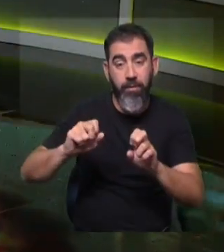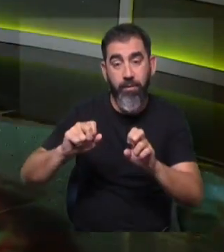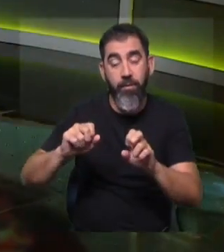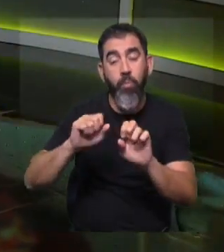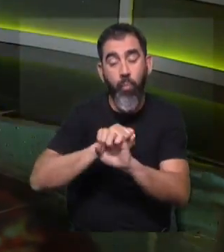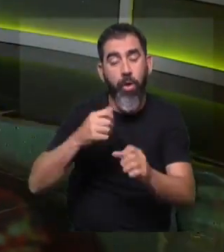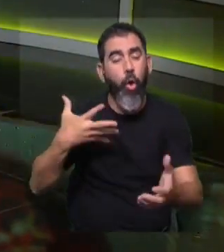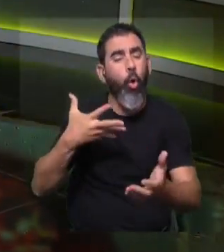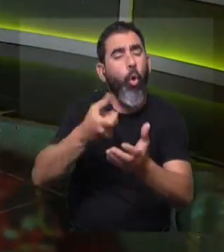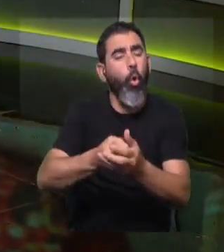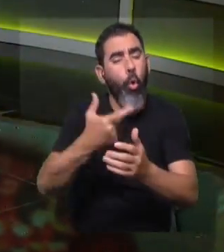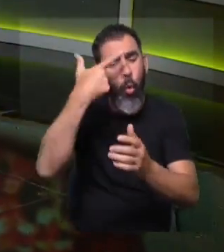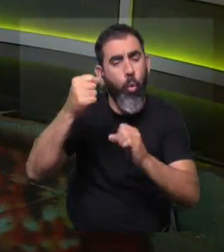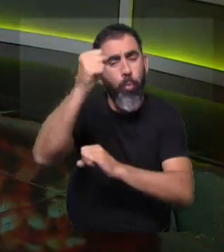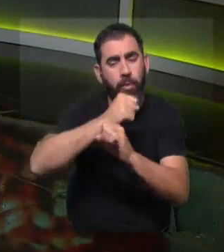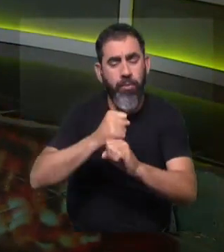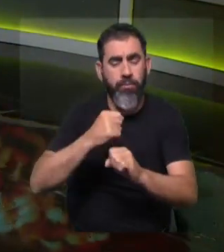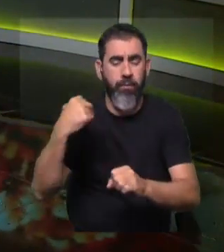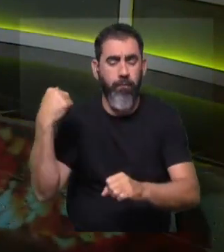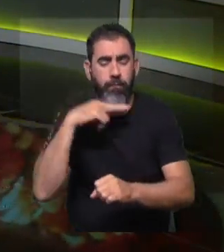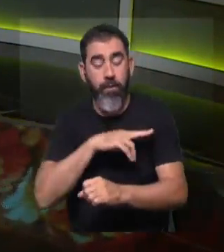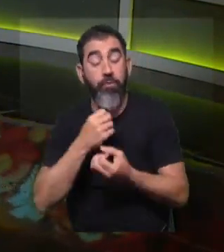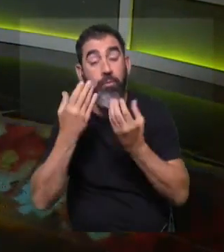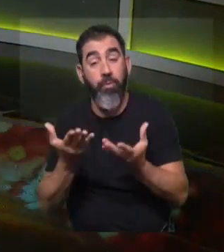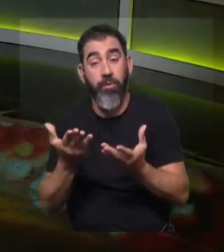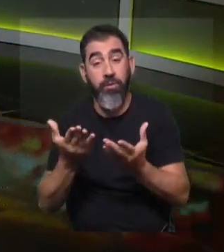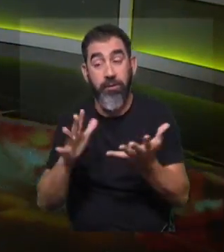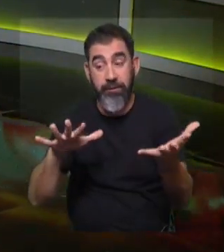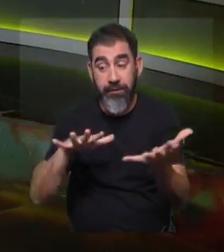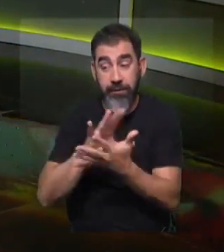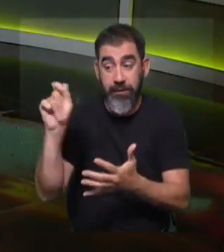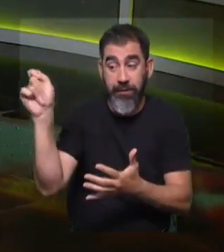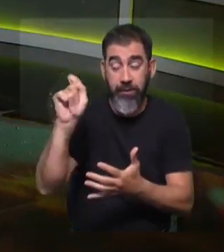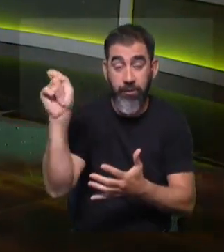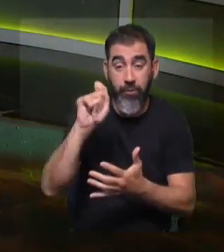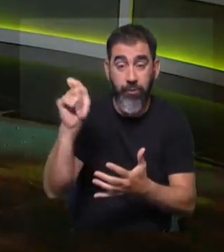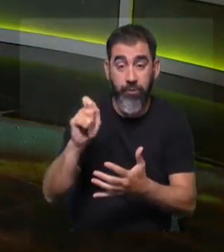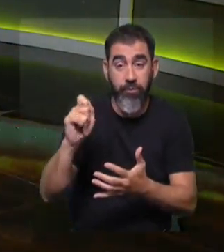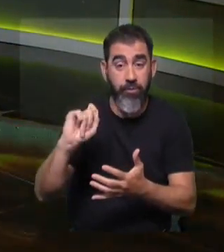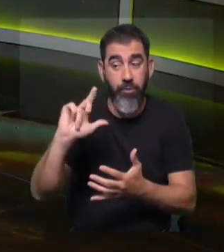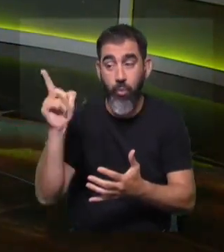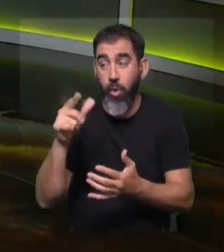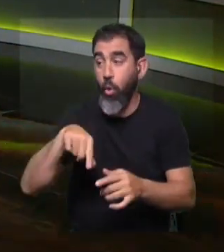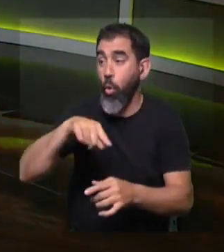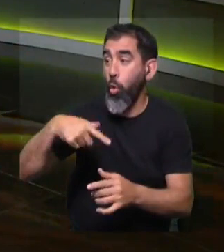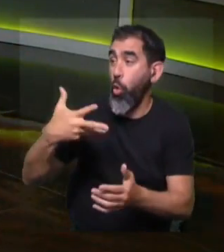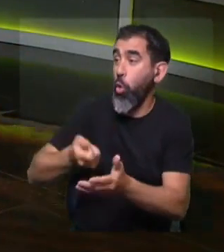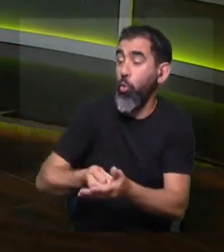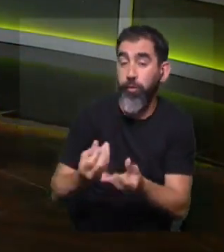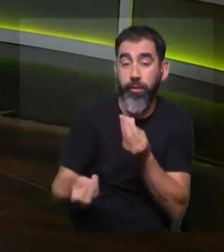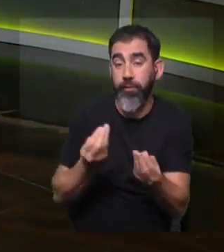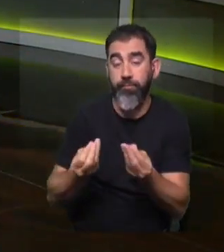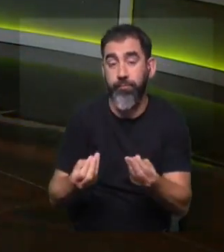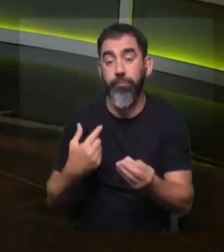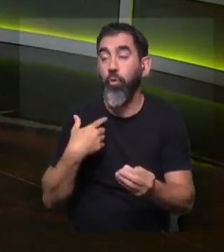podemos comprar la tecnología, es una quimera. Porque cuando vienen las situaciones de emergencia, no hay disponibilidad de dónde comprar esa tecnología. No es que